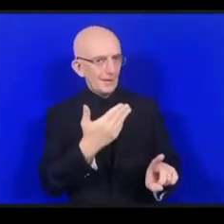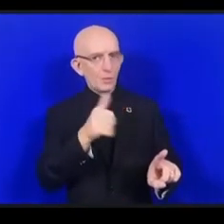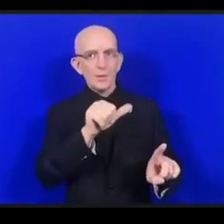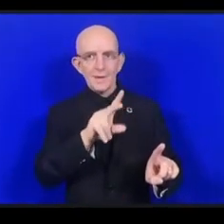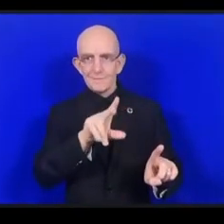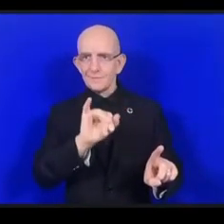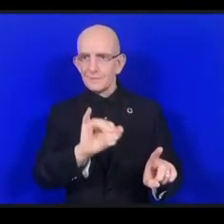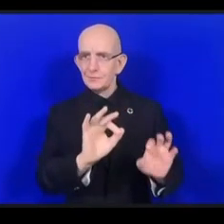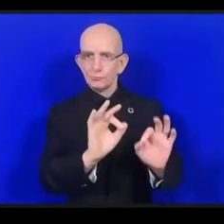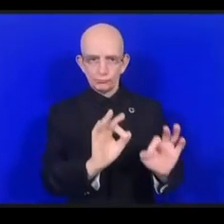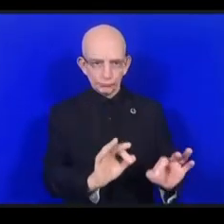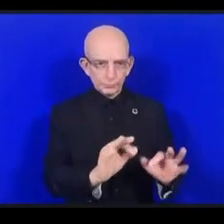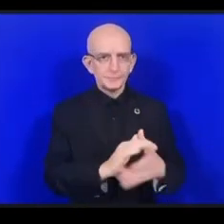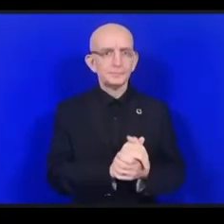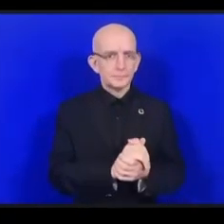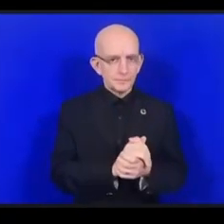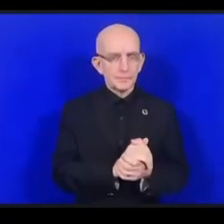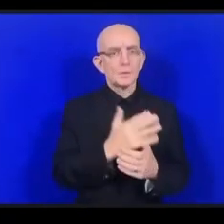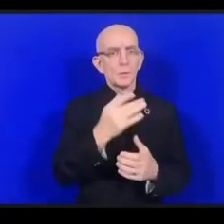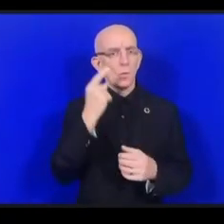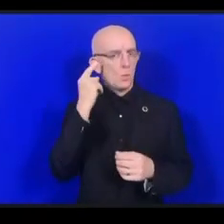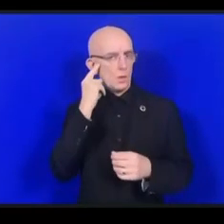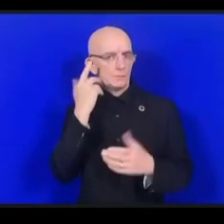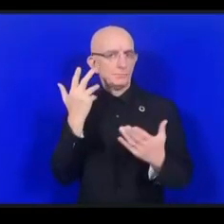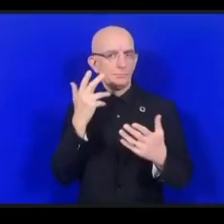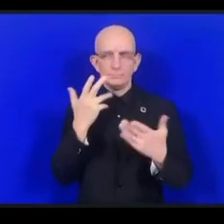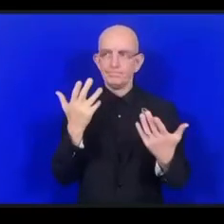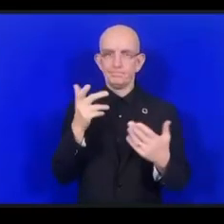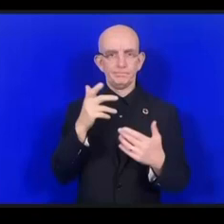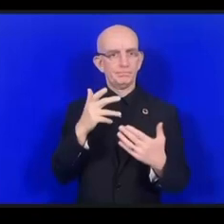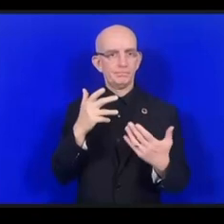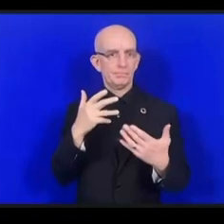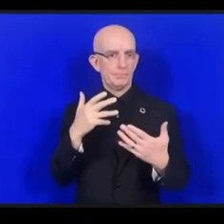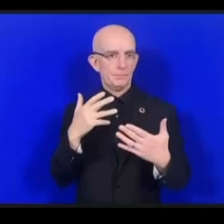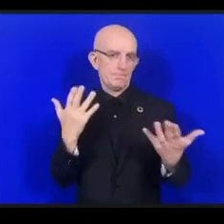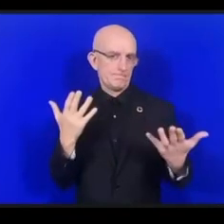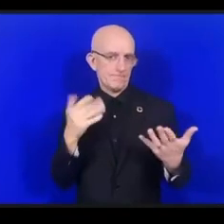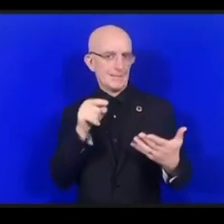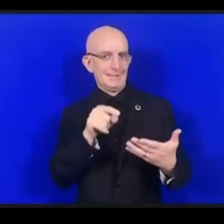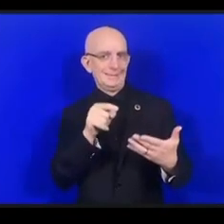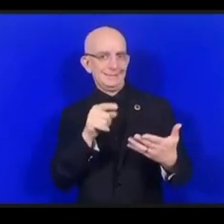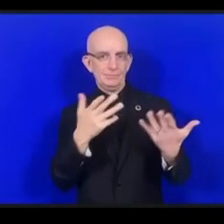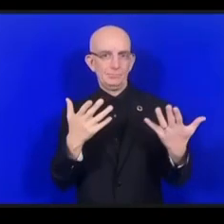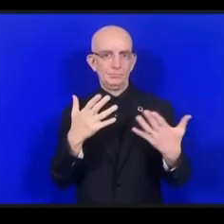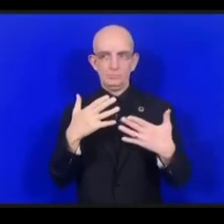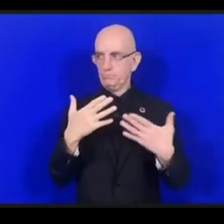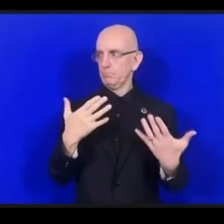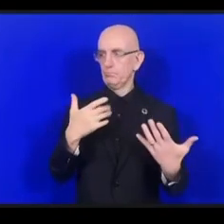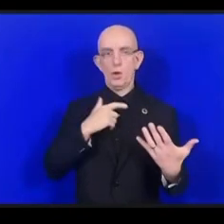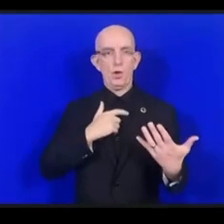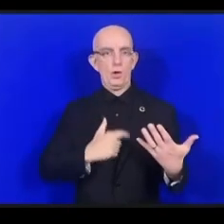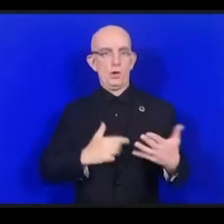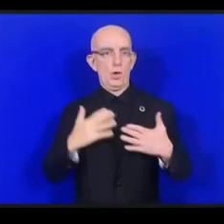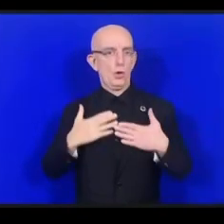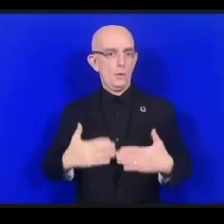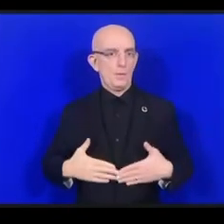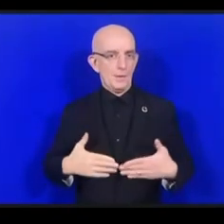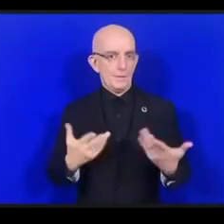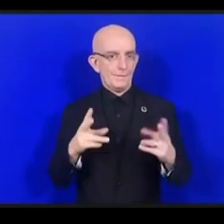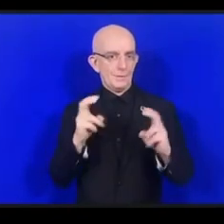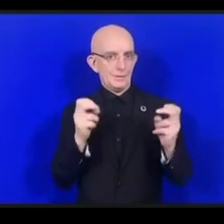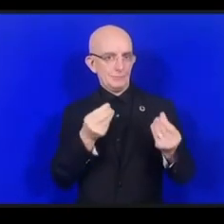Por así decirlo Bueno ahora como inmigrante digital Me da gusto referirme a